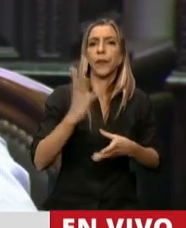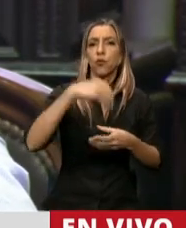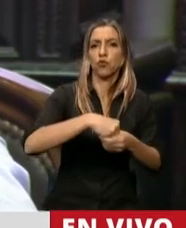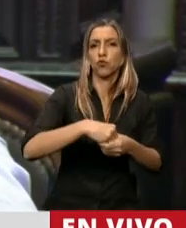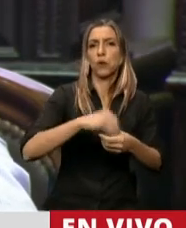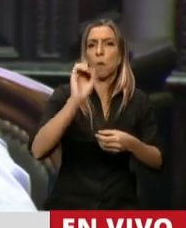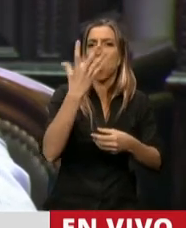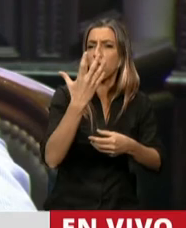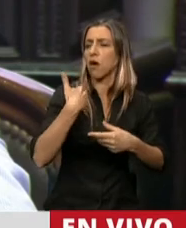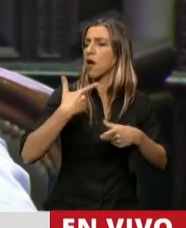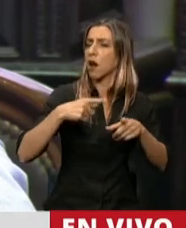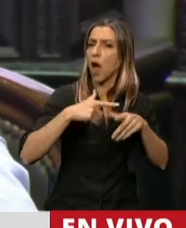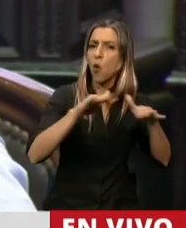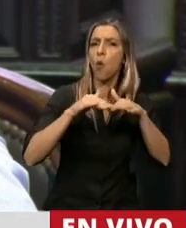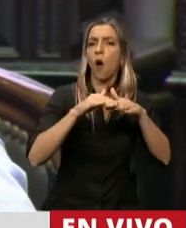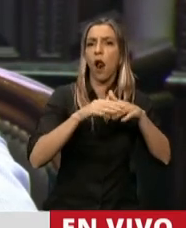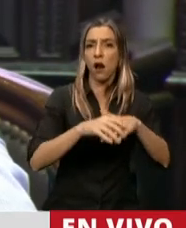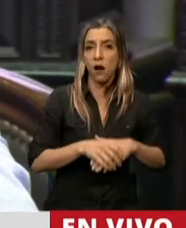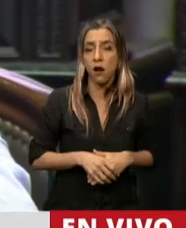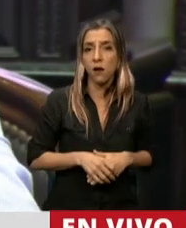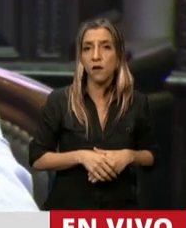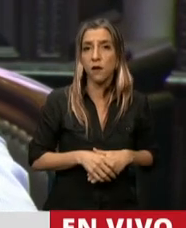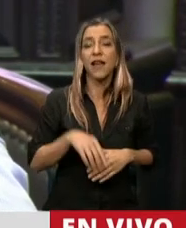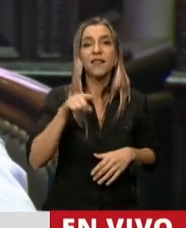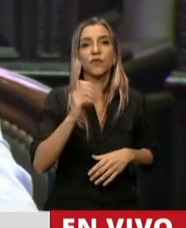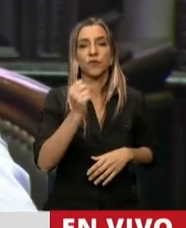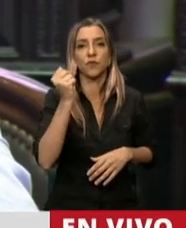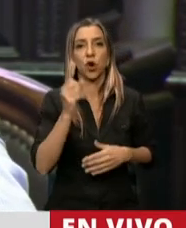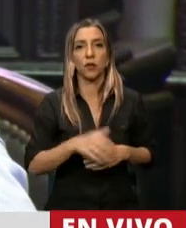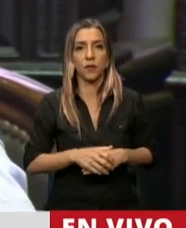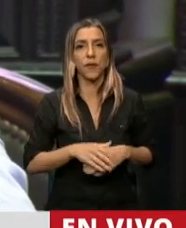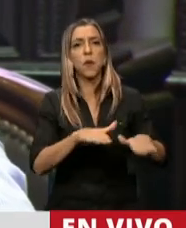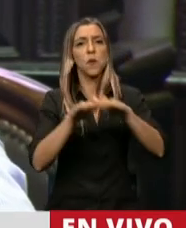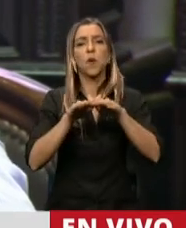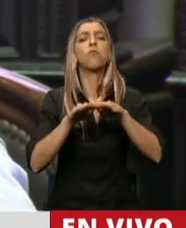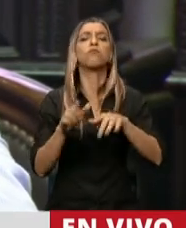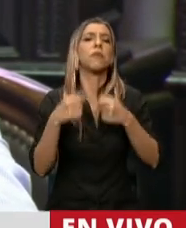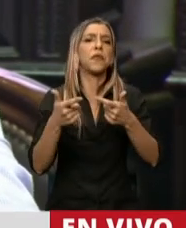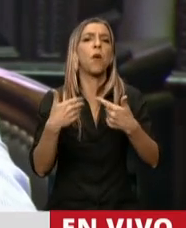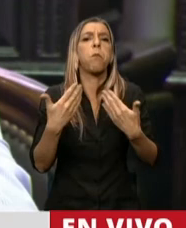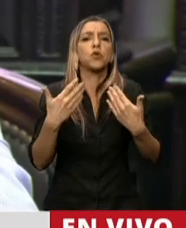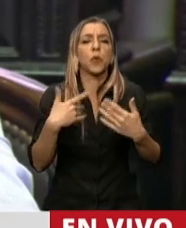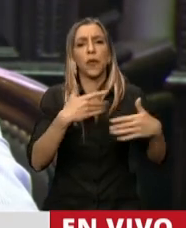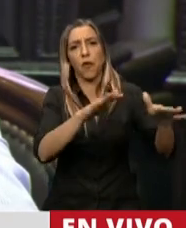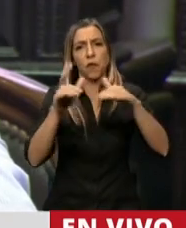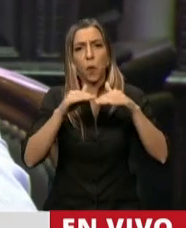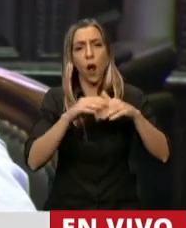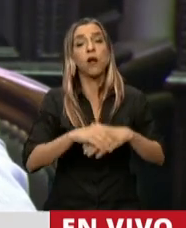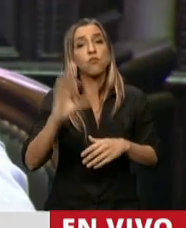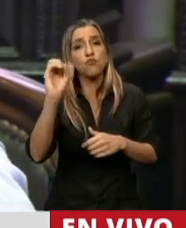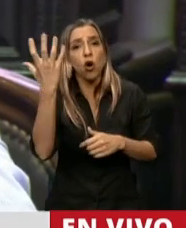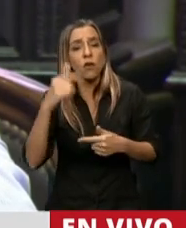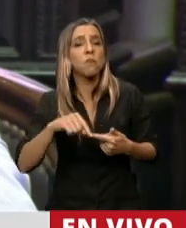de iguales. De iguales porque creemos en la igualdad de oportunidades, pero sobre todo moderna porque creemos